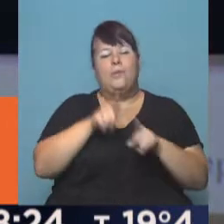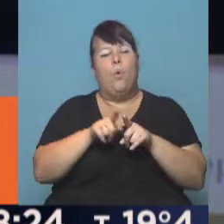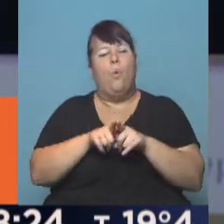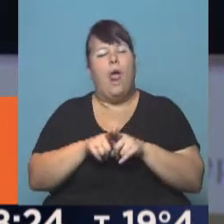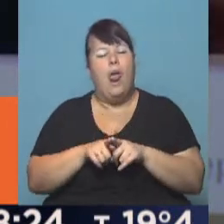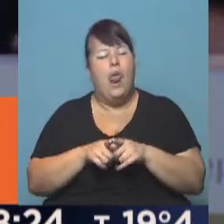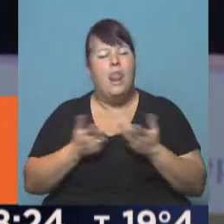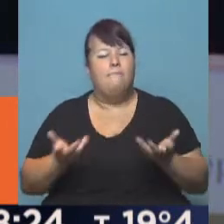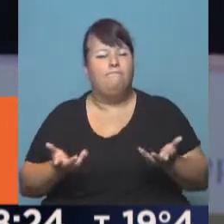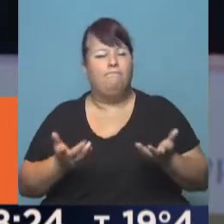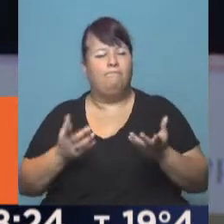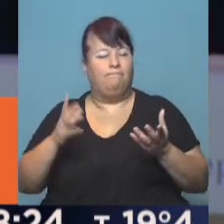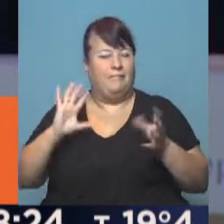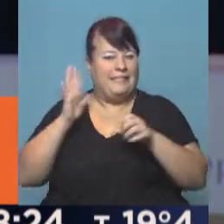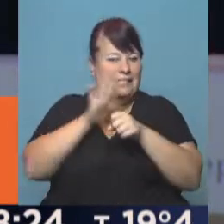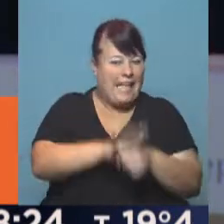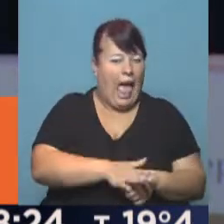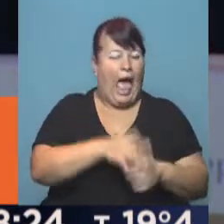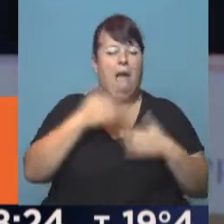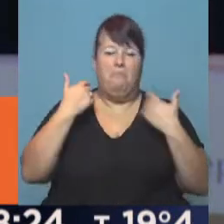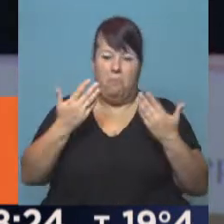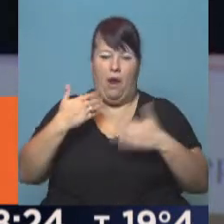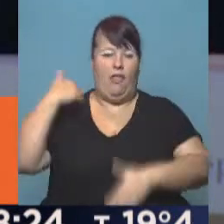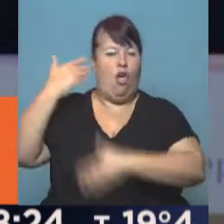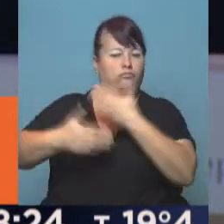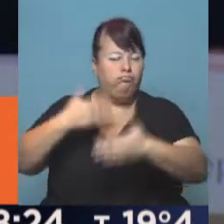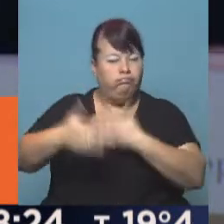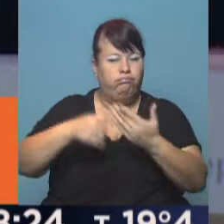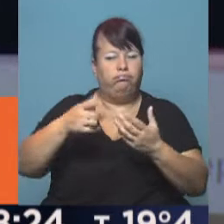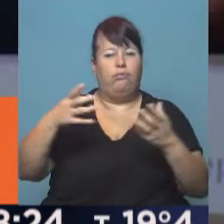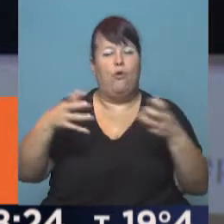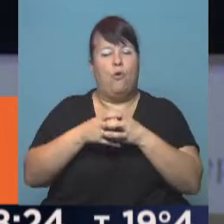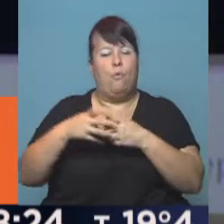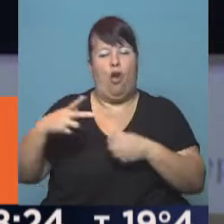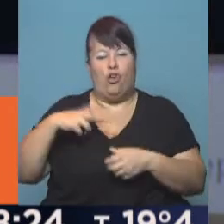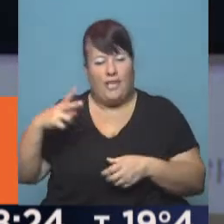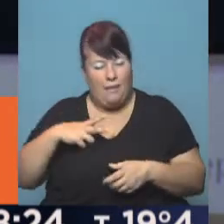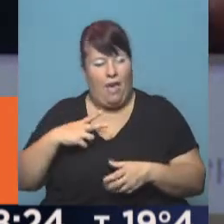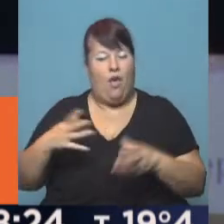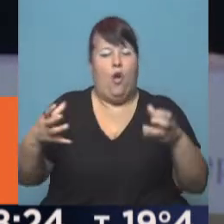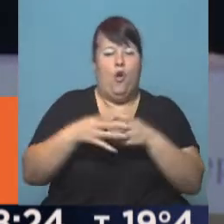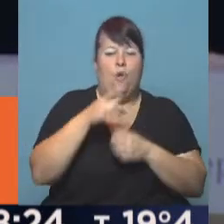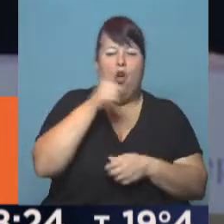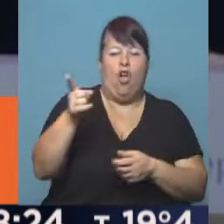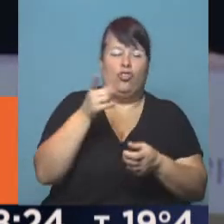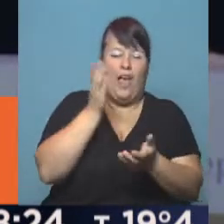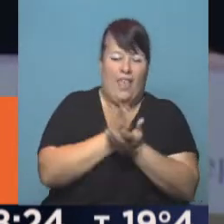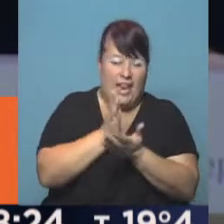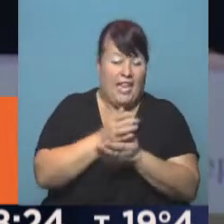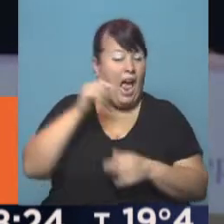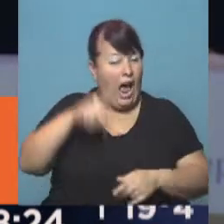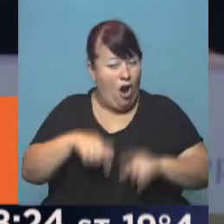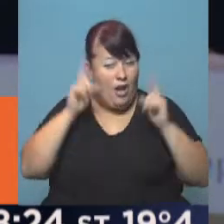como una sombra que permite el avance de las fuerzas conservadoras, las fuerzas antiderecho, que hoy